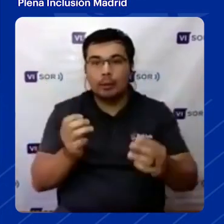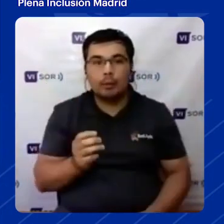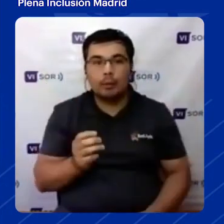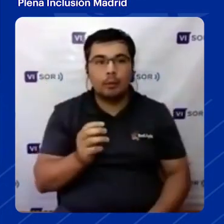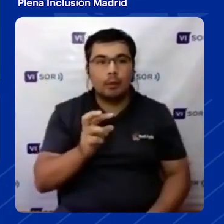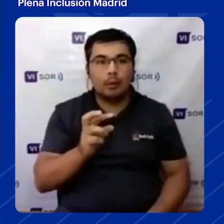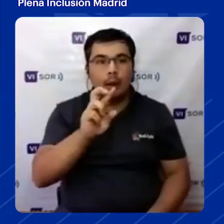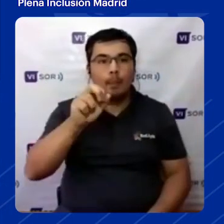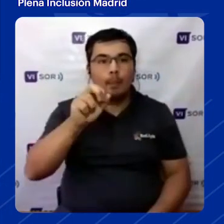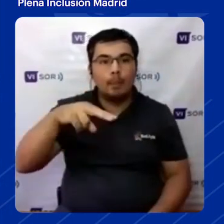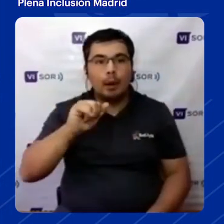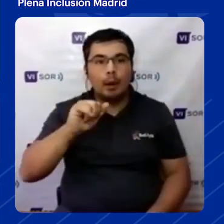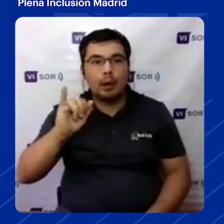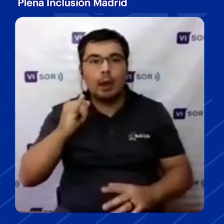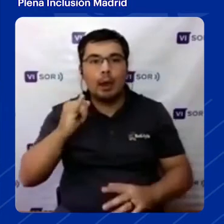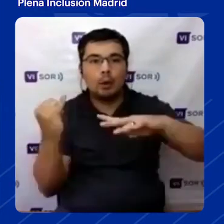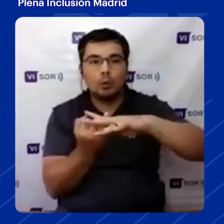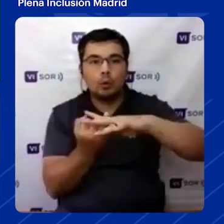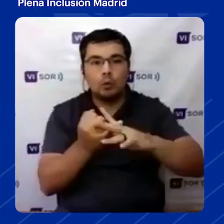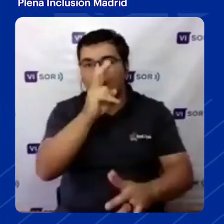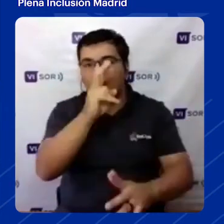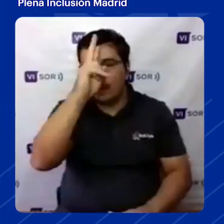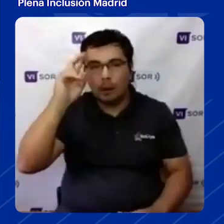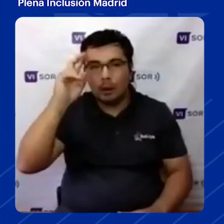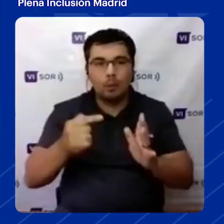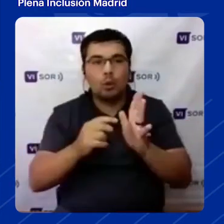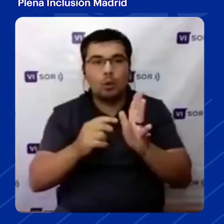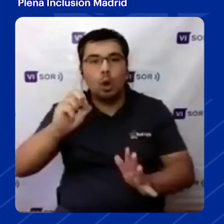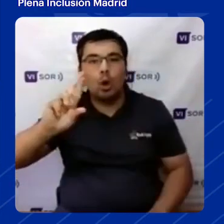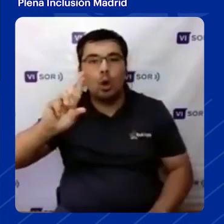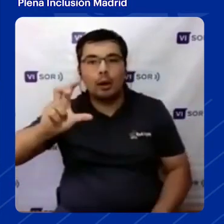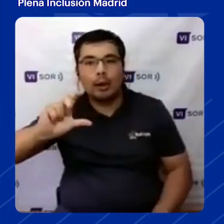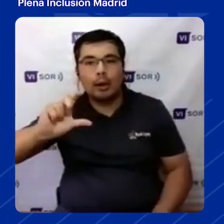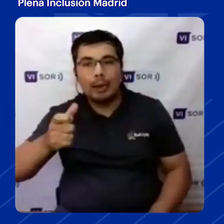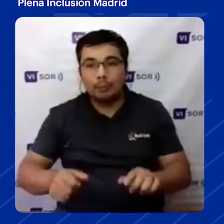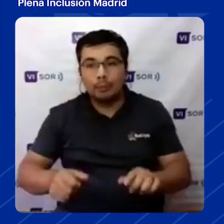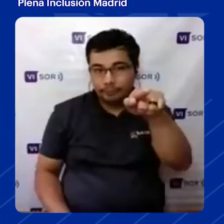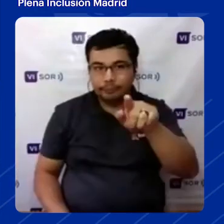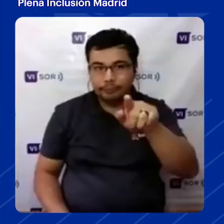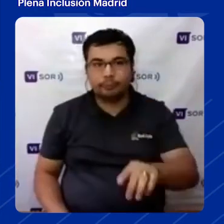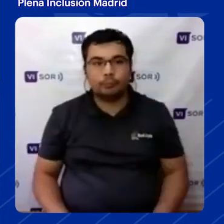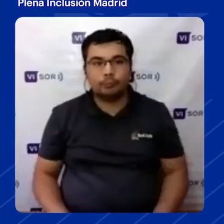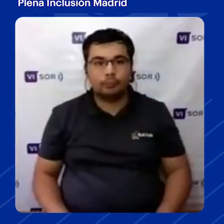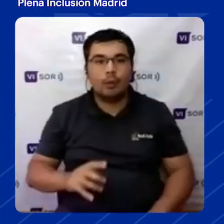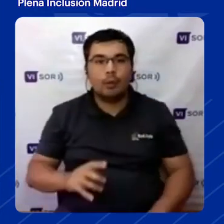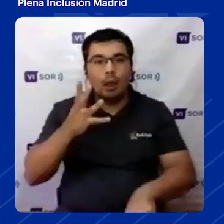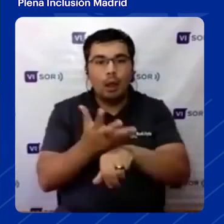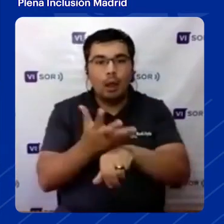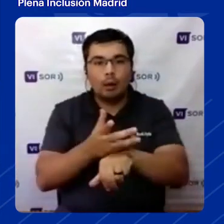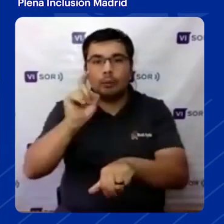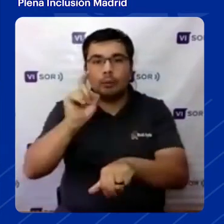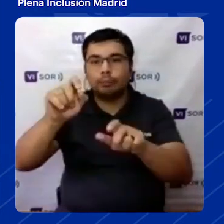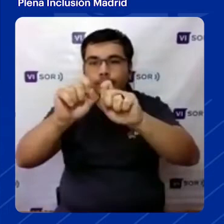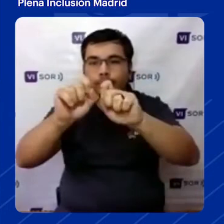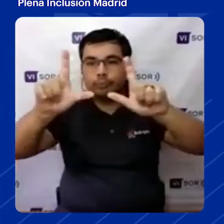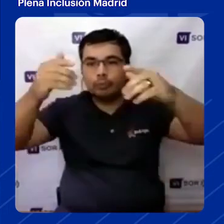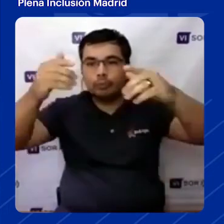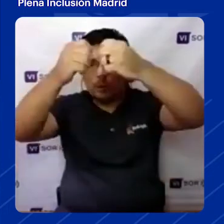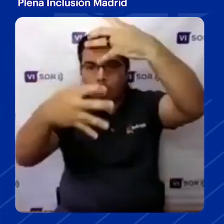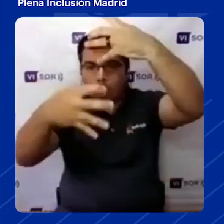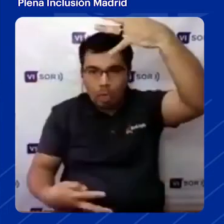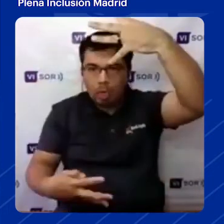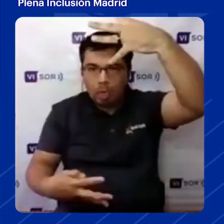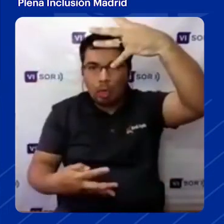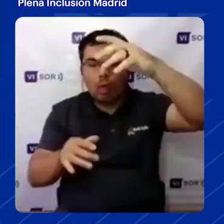www.plenainclusionmadrid.org, tenemos un apartado específico que es el que les señalo, catálogo en lectura fácil dentro de recursos. Claro, en